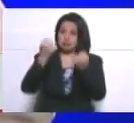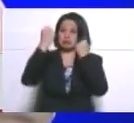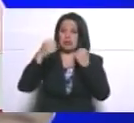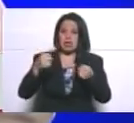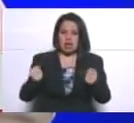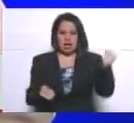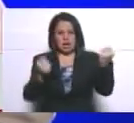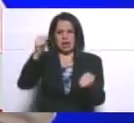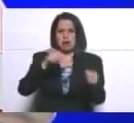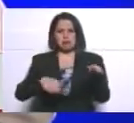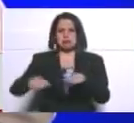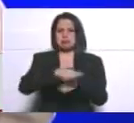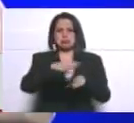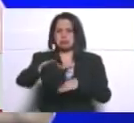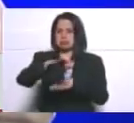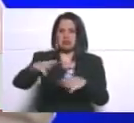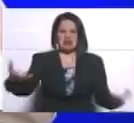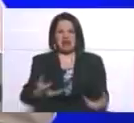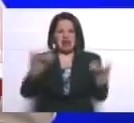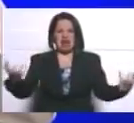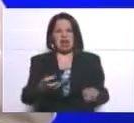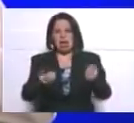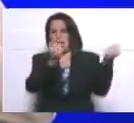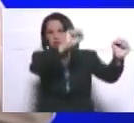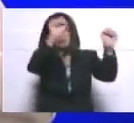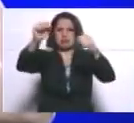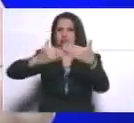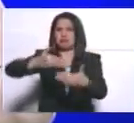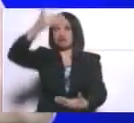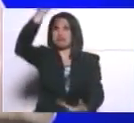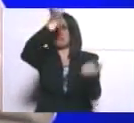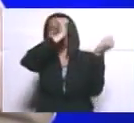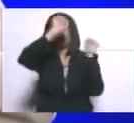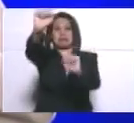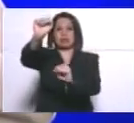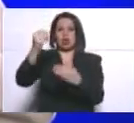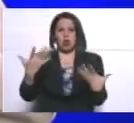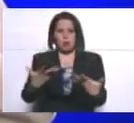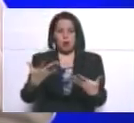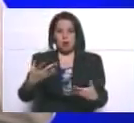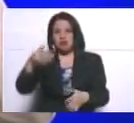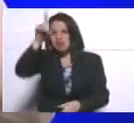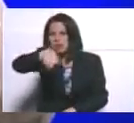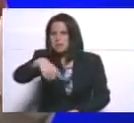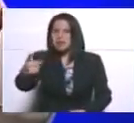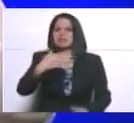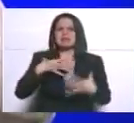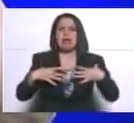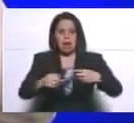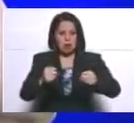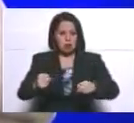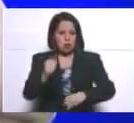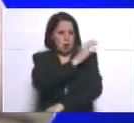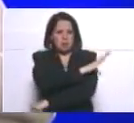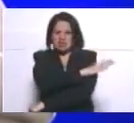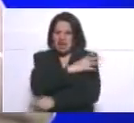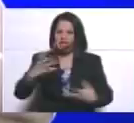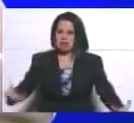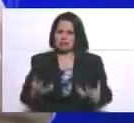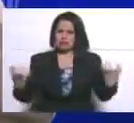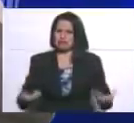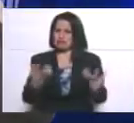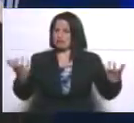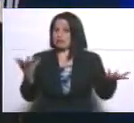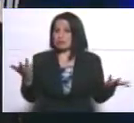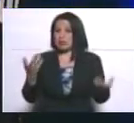tránsito, cuando se incendiaban centros educativos, centros de salud. Vimos cosas terribles para los